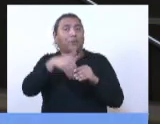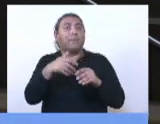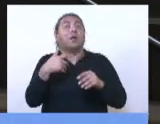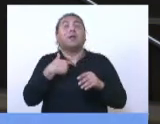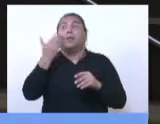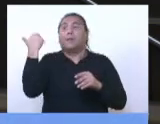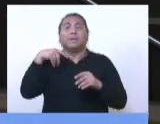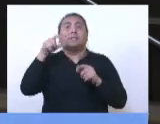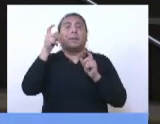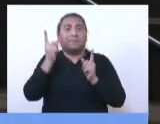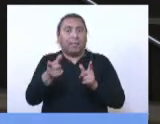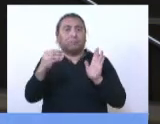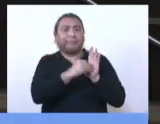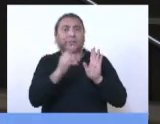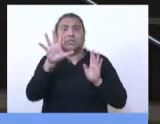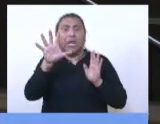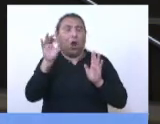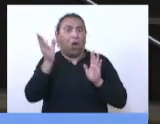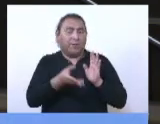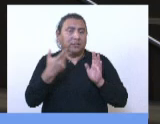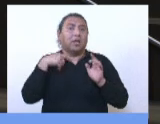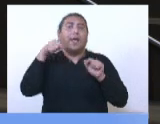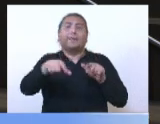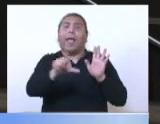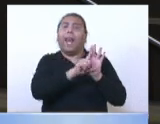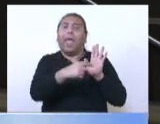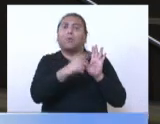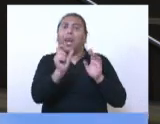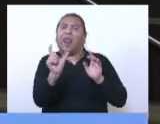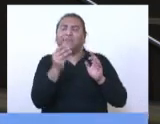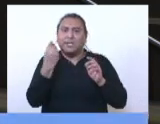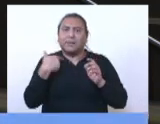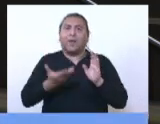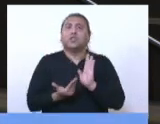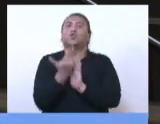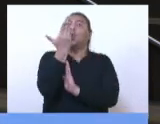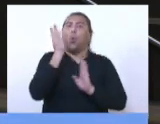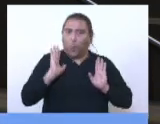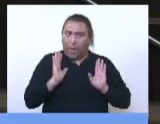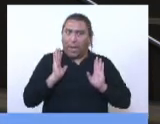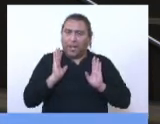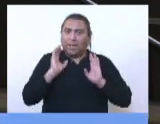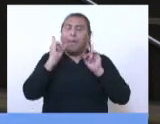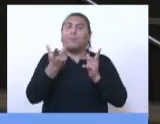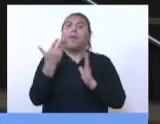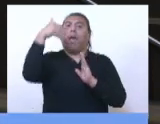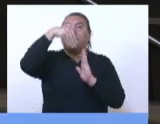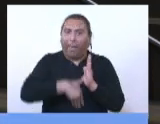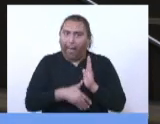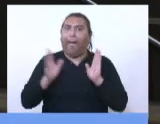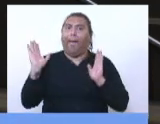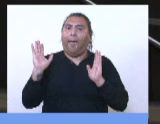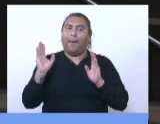5 la única diferencia con esta ley es que dice está ley que puedes subir ahora y puede bajar